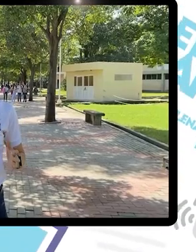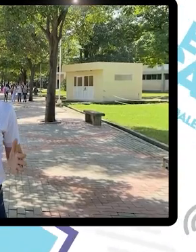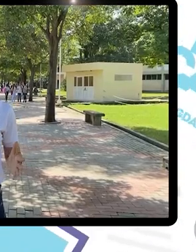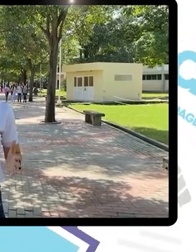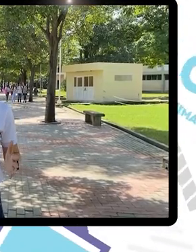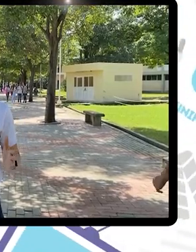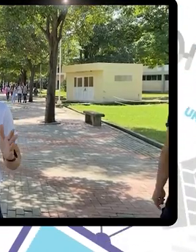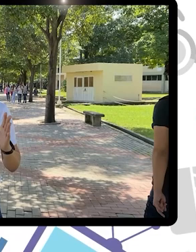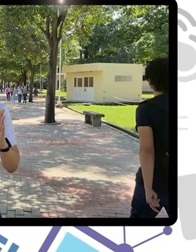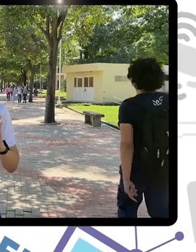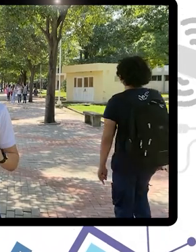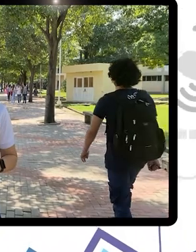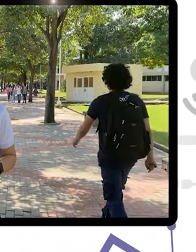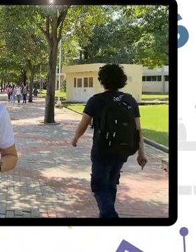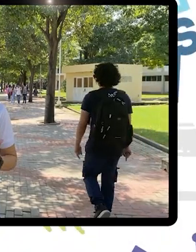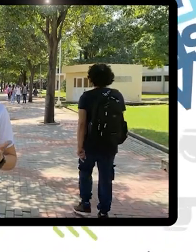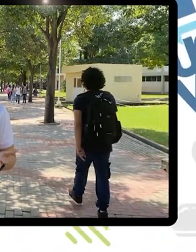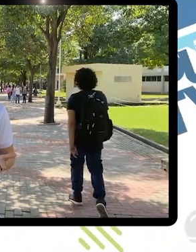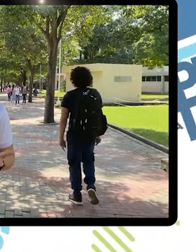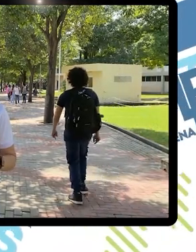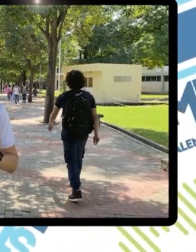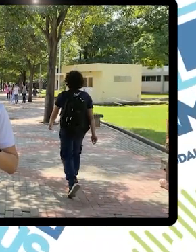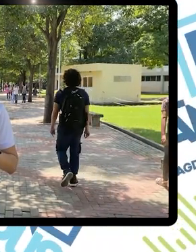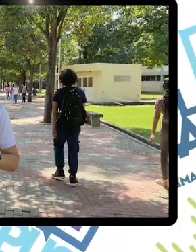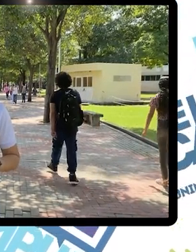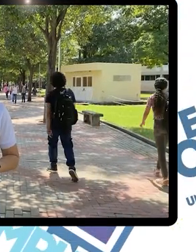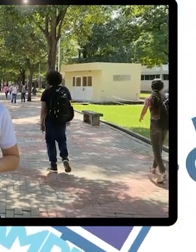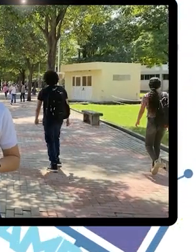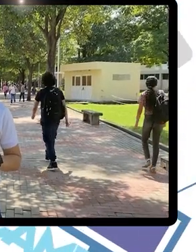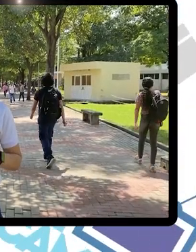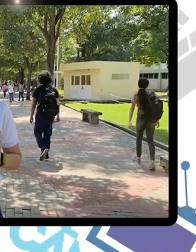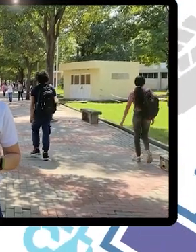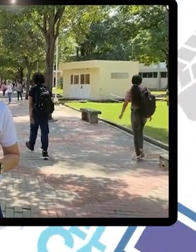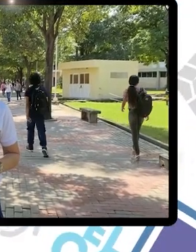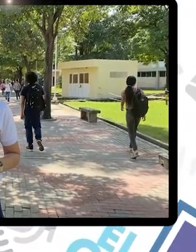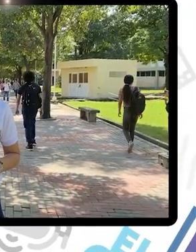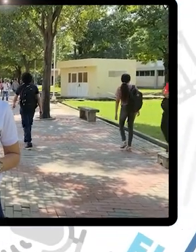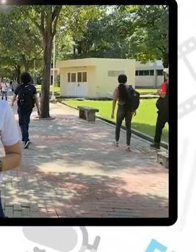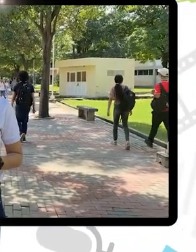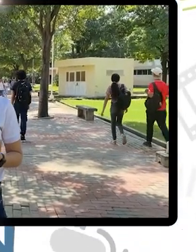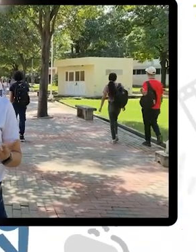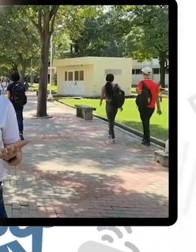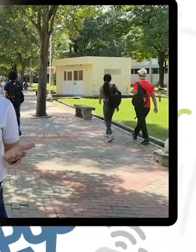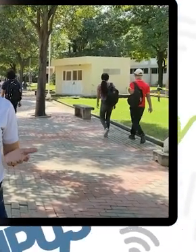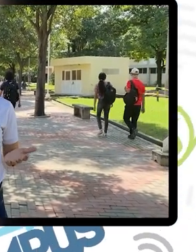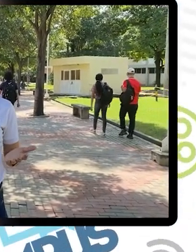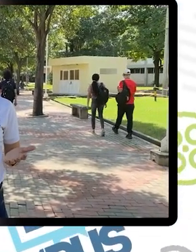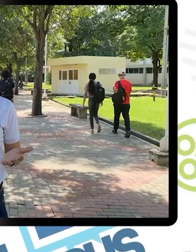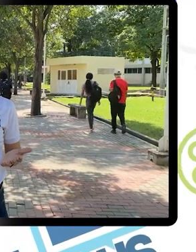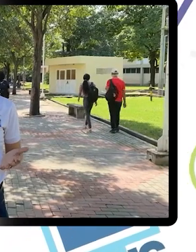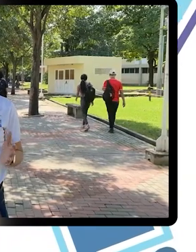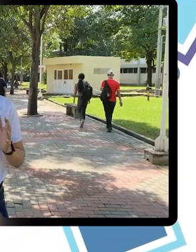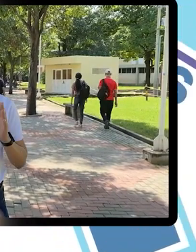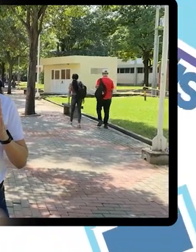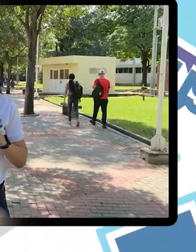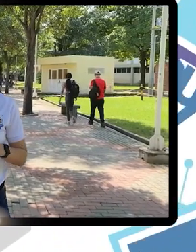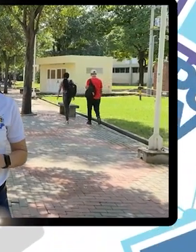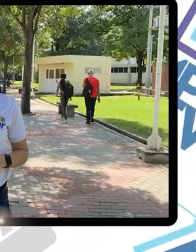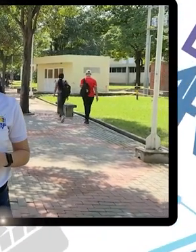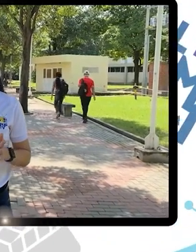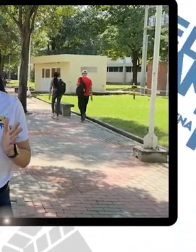La Universidad del Magdalena, la Fundación Tras la Perla y el Cabildo Aruaco del Magdalena y La Guajira entregaron beca de posgrado